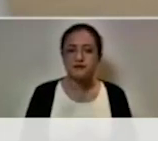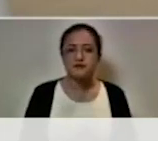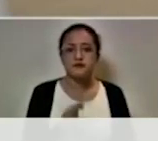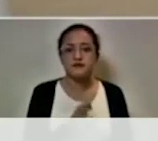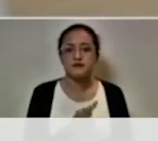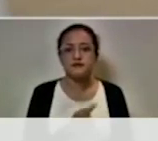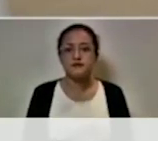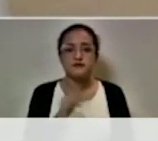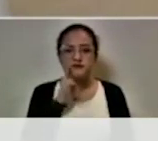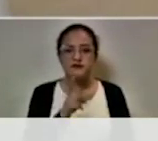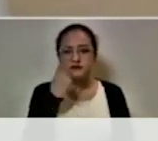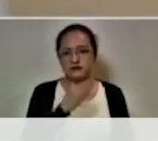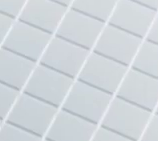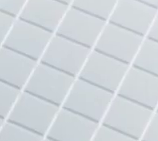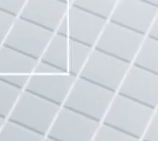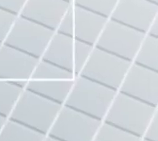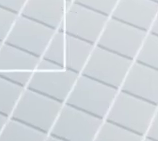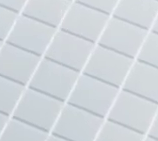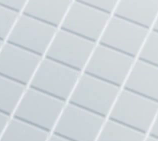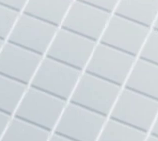que serán operativos para impedirlo